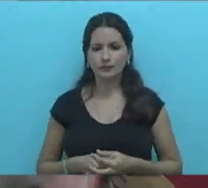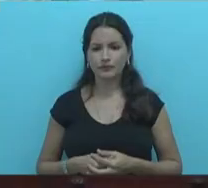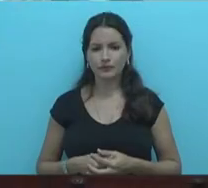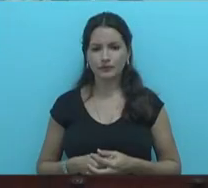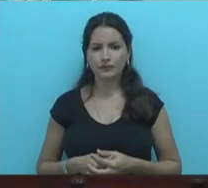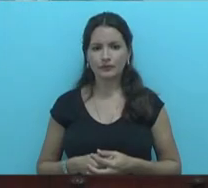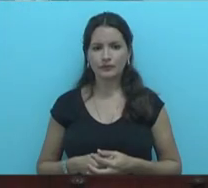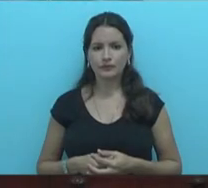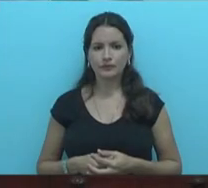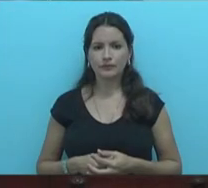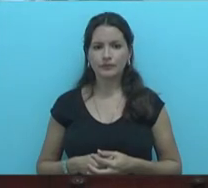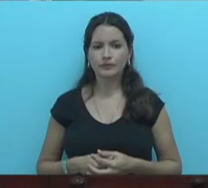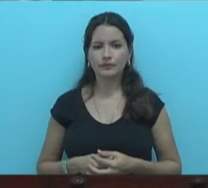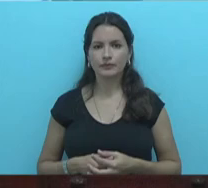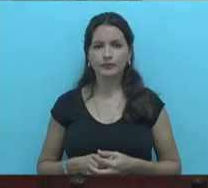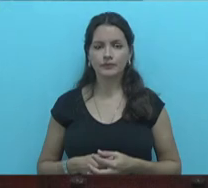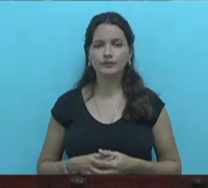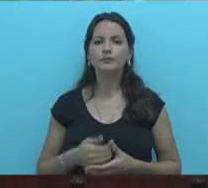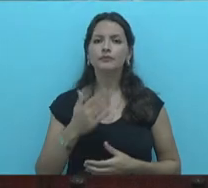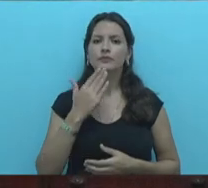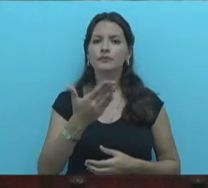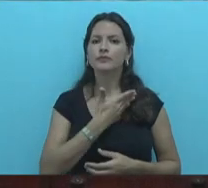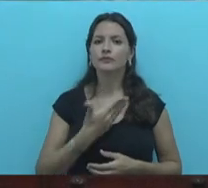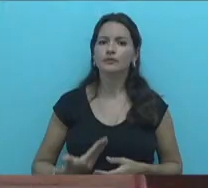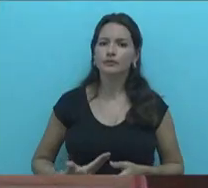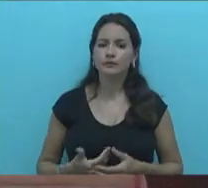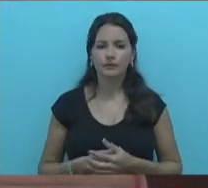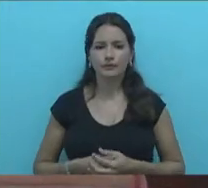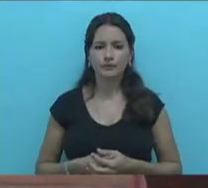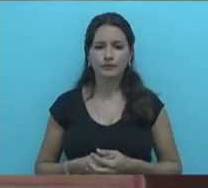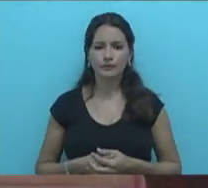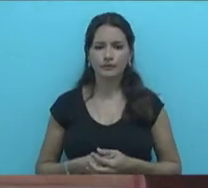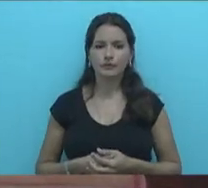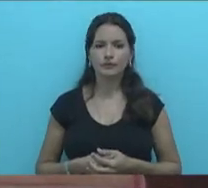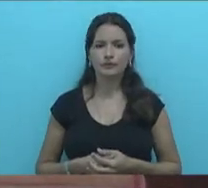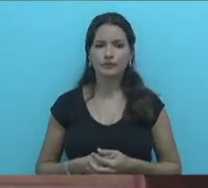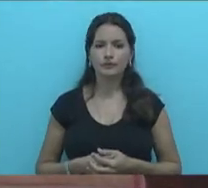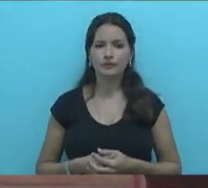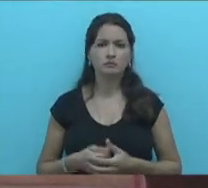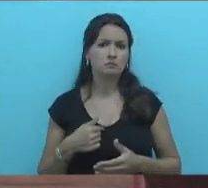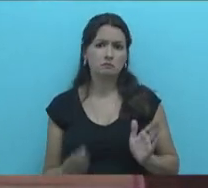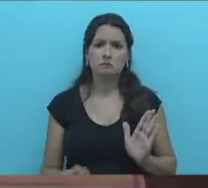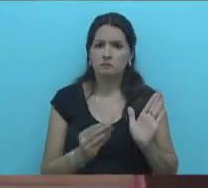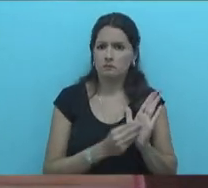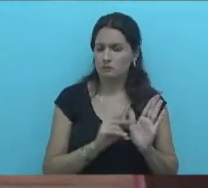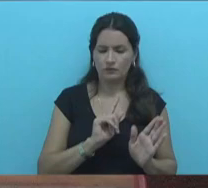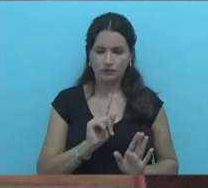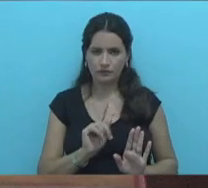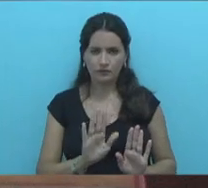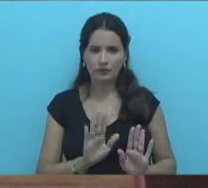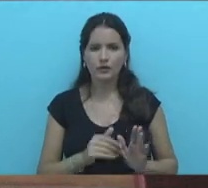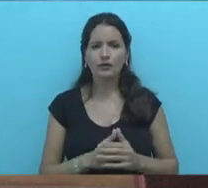Diputado Pablo Oliver, tiene uso de la palabra. Gracias, señor presidente. No voy a ser agregado a los fundamentos que hicieron los